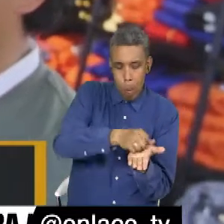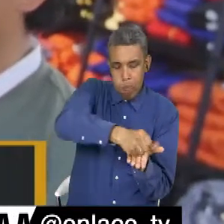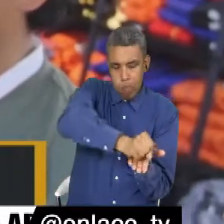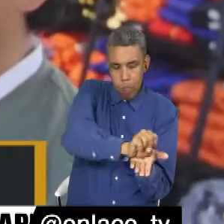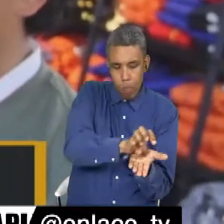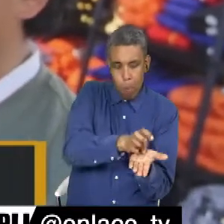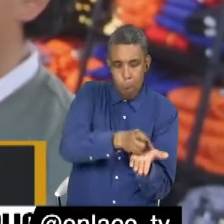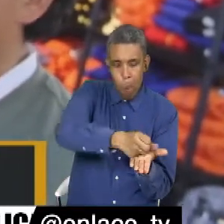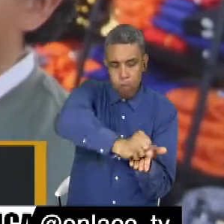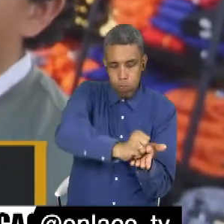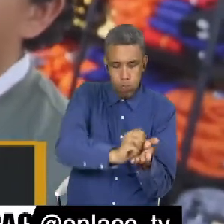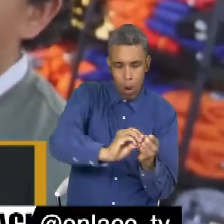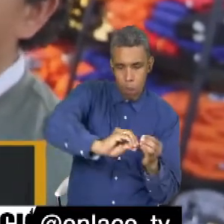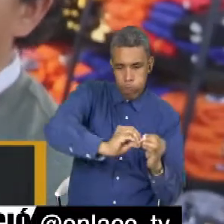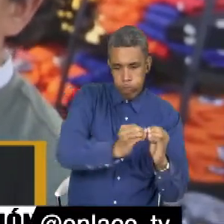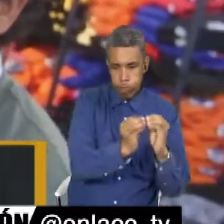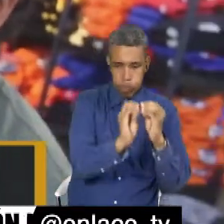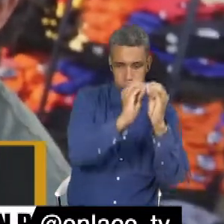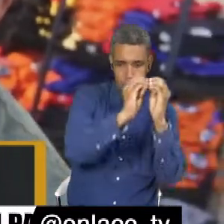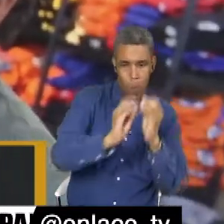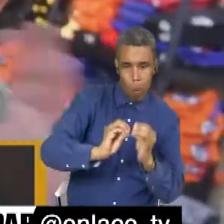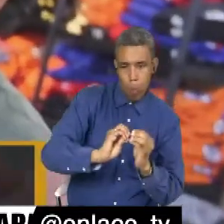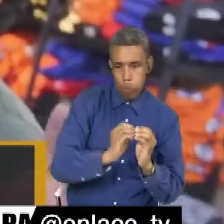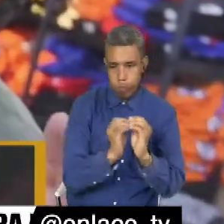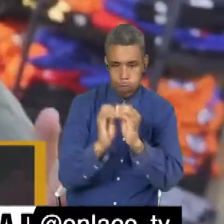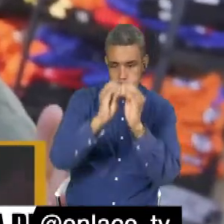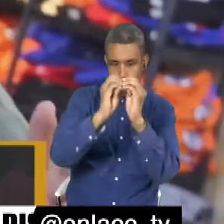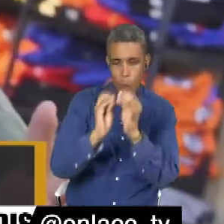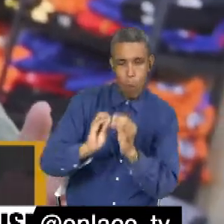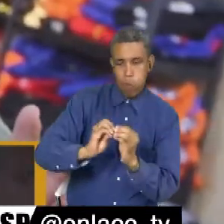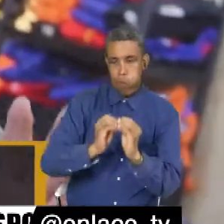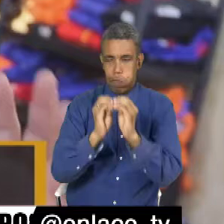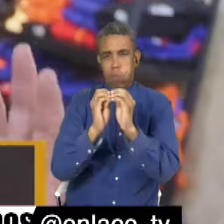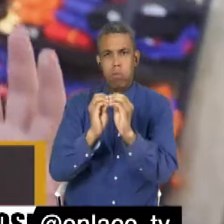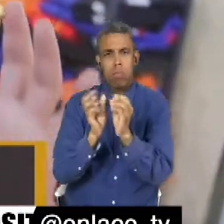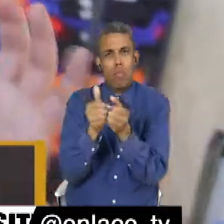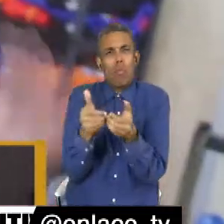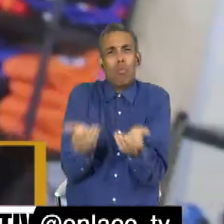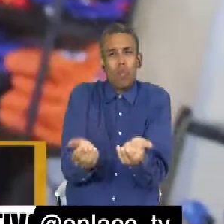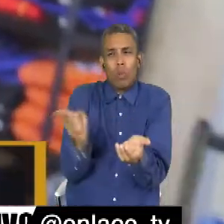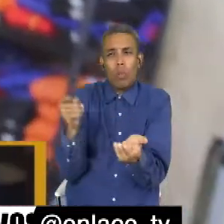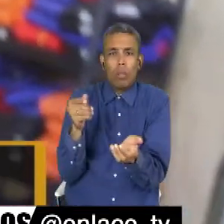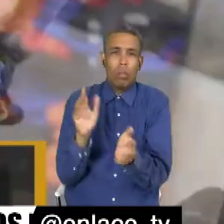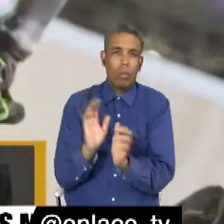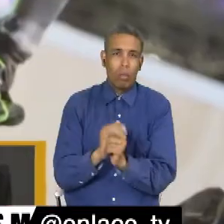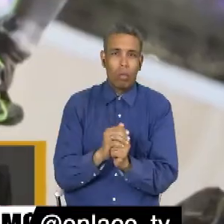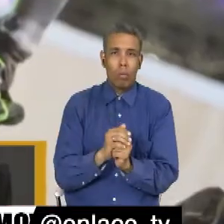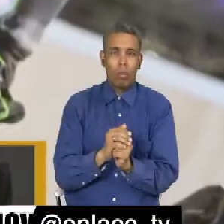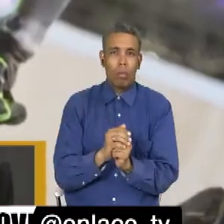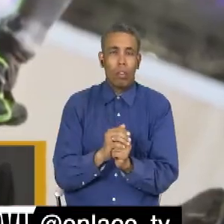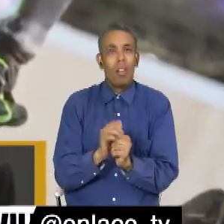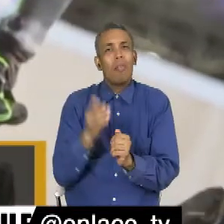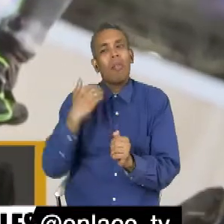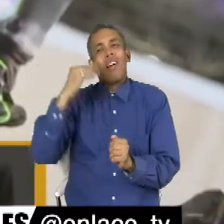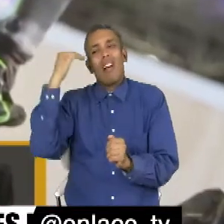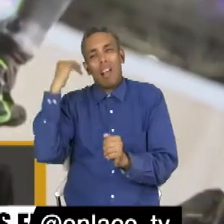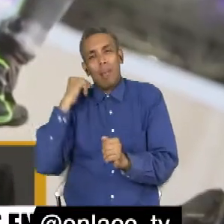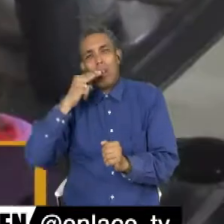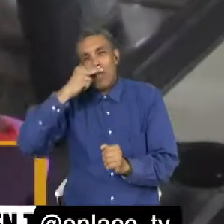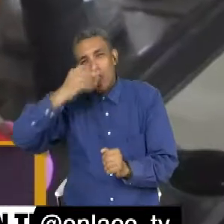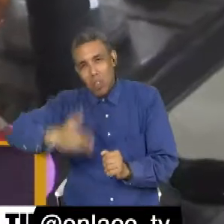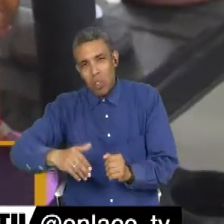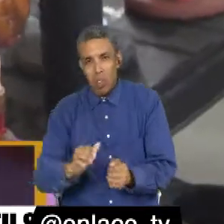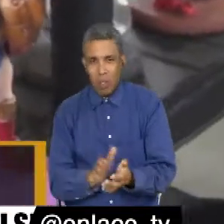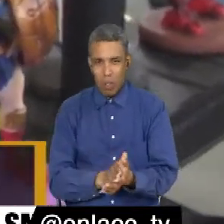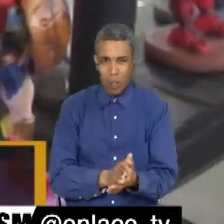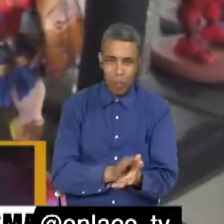usted al trabajo con el porcelanicrom? Porque antes trabajaba plastilina y hacía eventos como locales. Ya para empezar a viajar